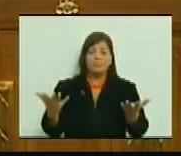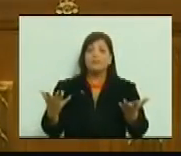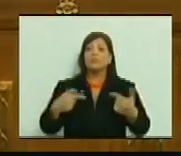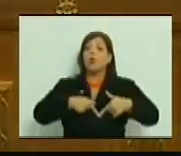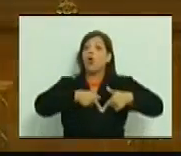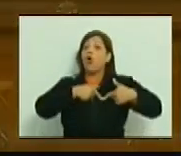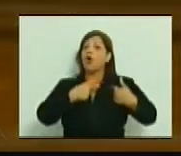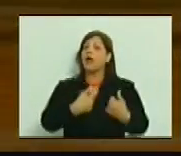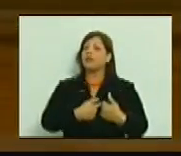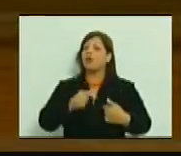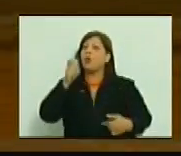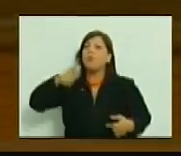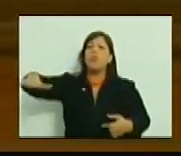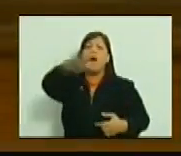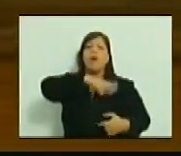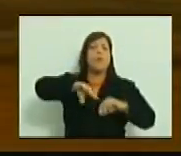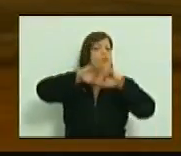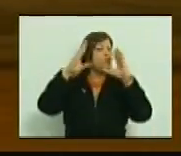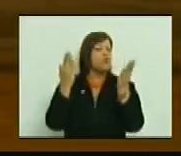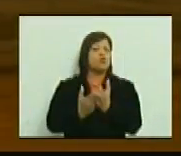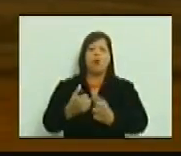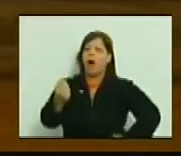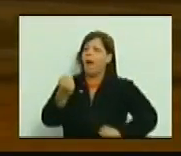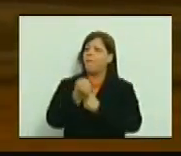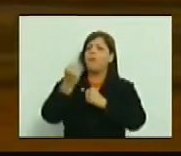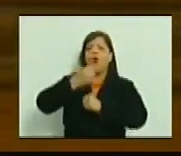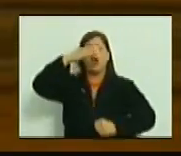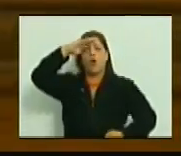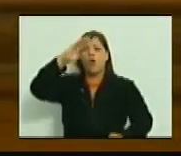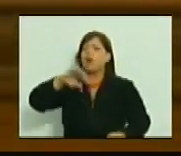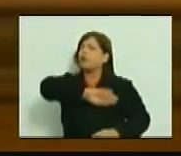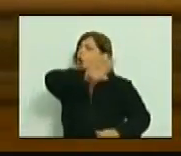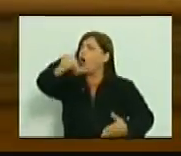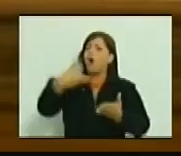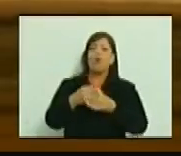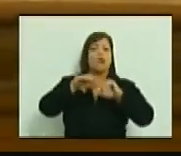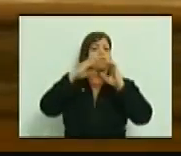corazón de todos los pueblos del mundo que acompañan al pueblo cubano.